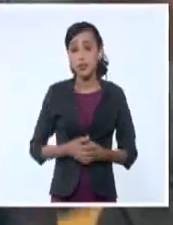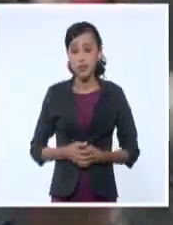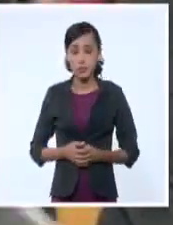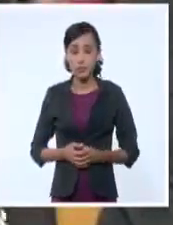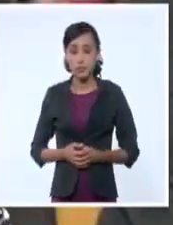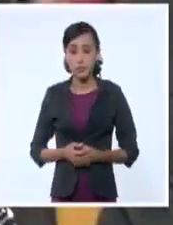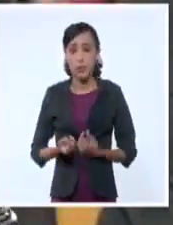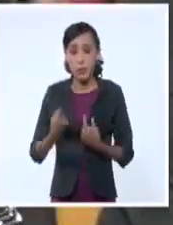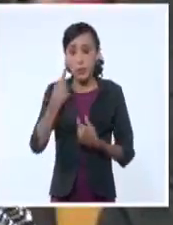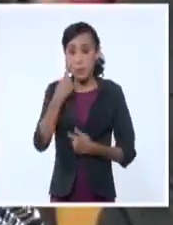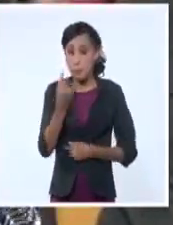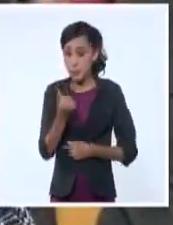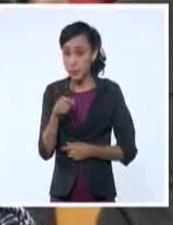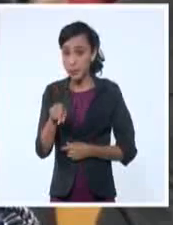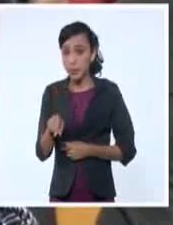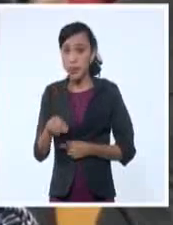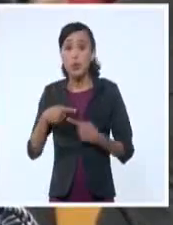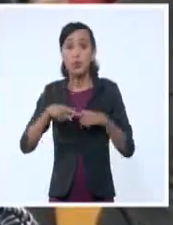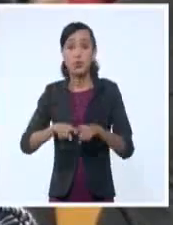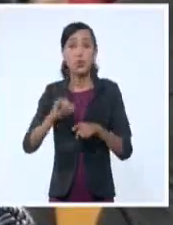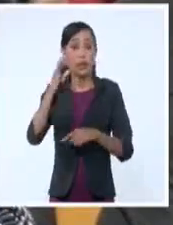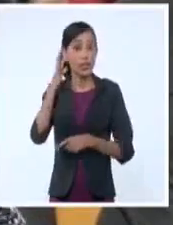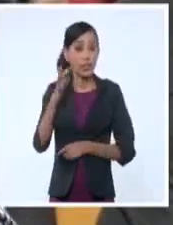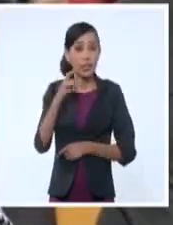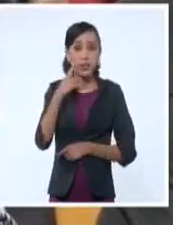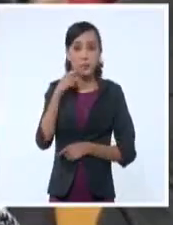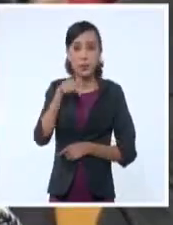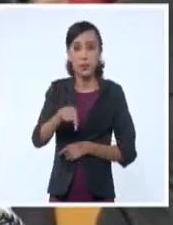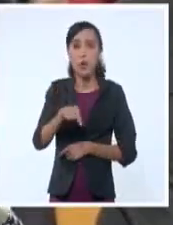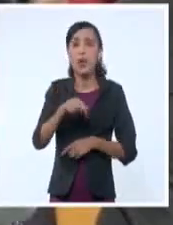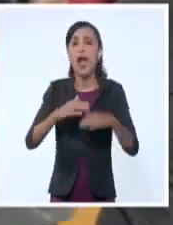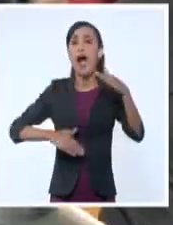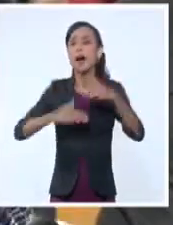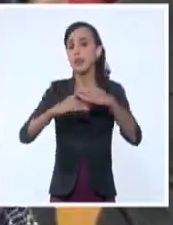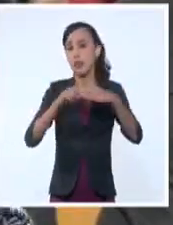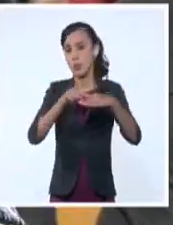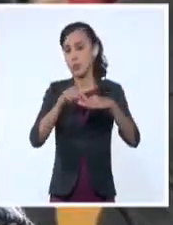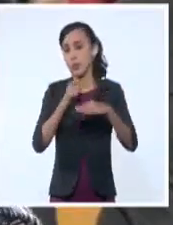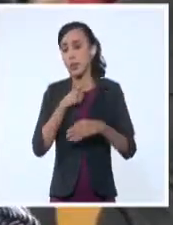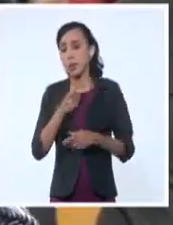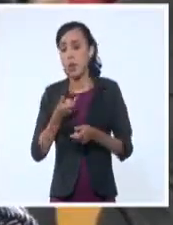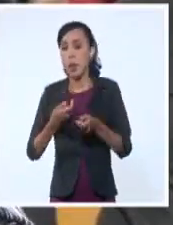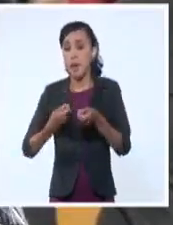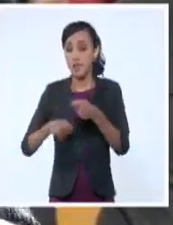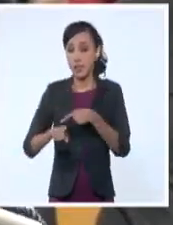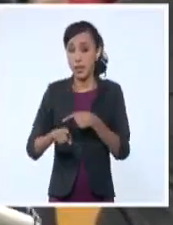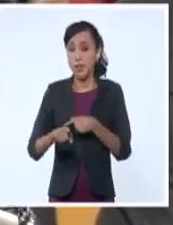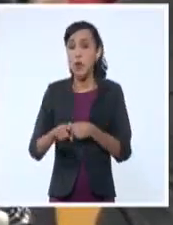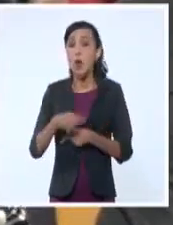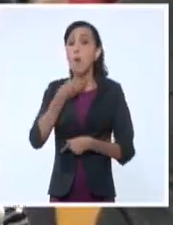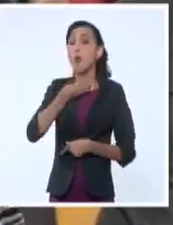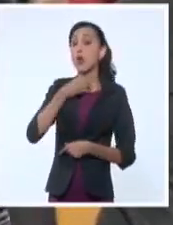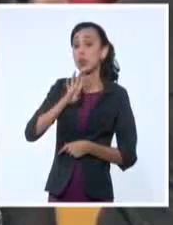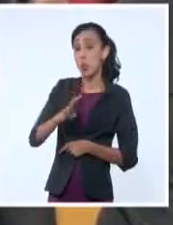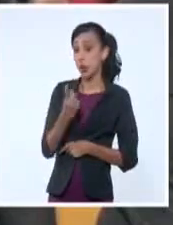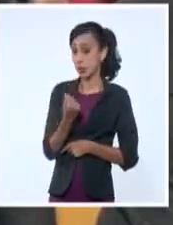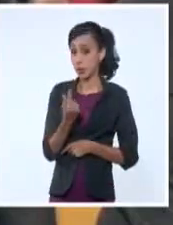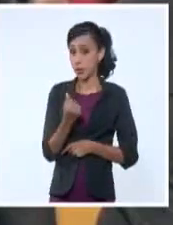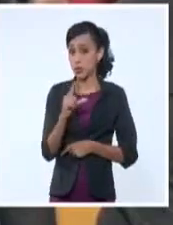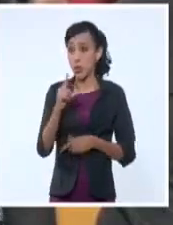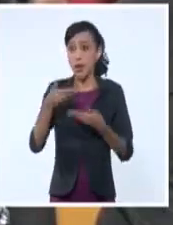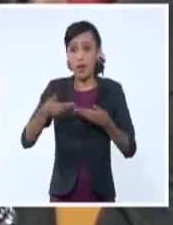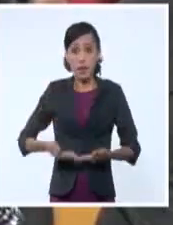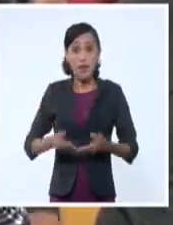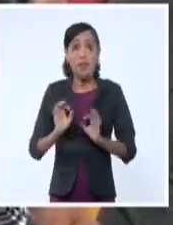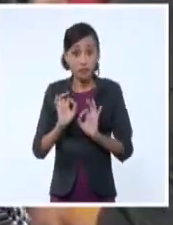de conjunto con el intendente, los precios son topados. Es decir, nosotros vendemos hoy boniato 4 pesos a la libra. Es verdad que a veces,